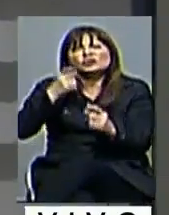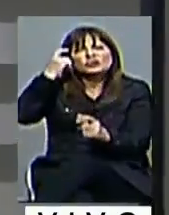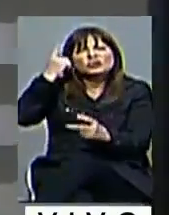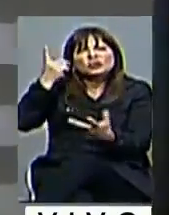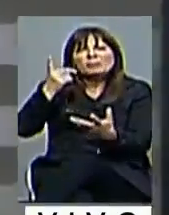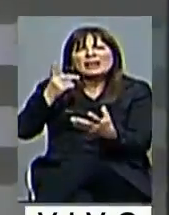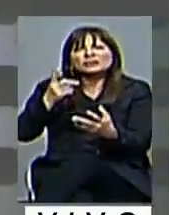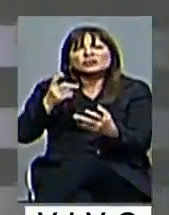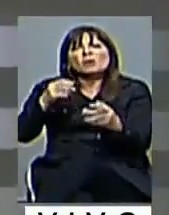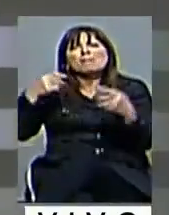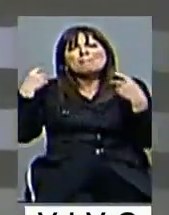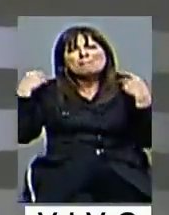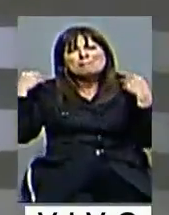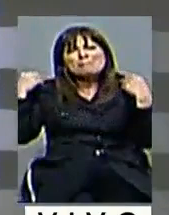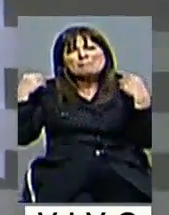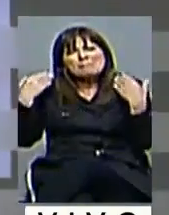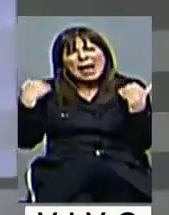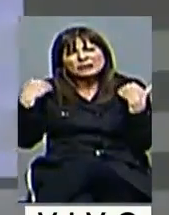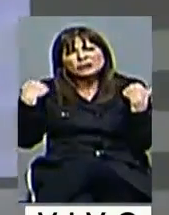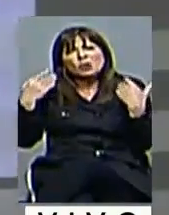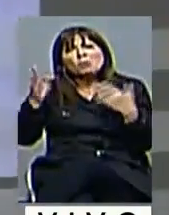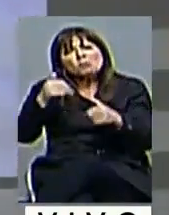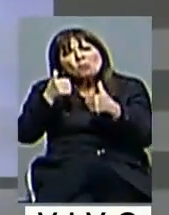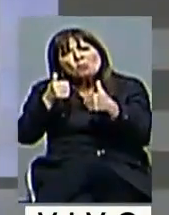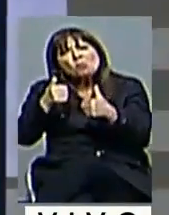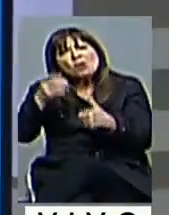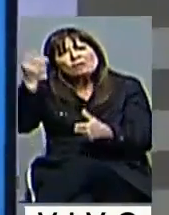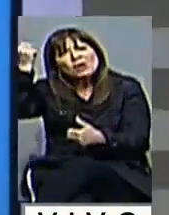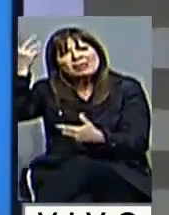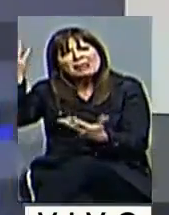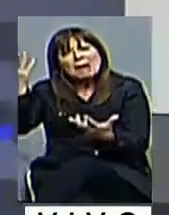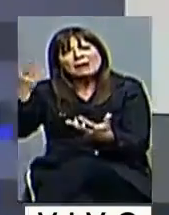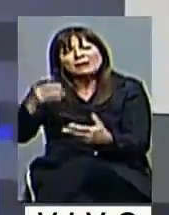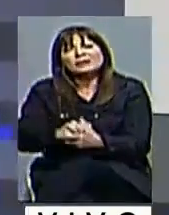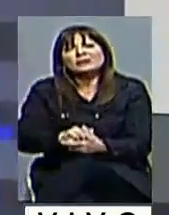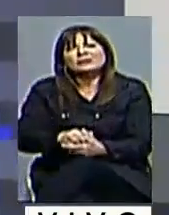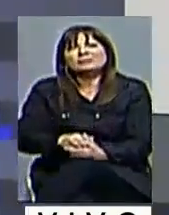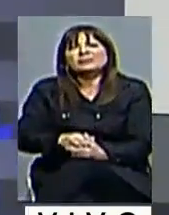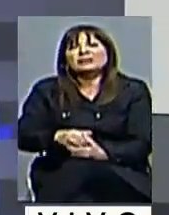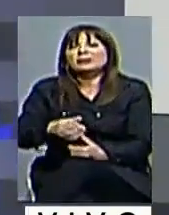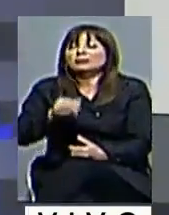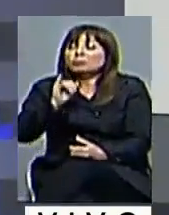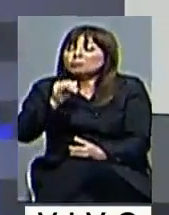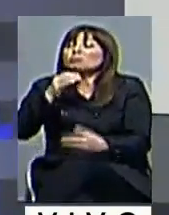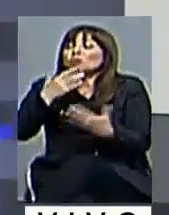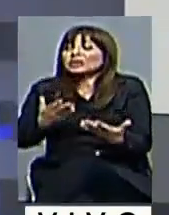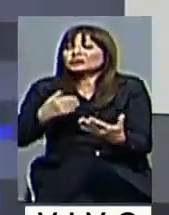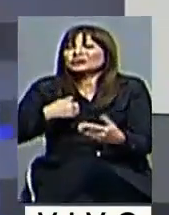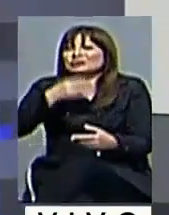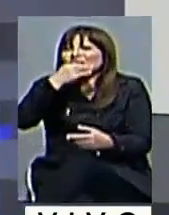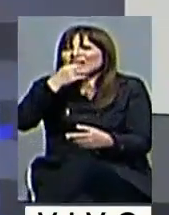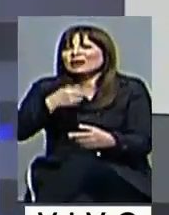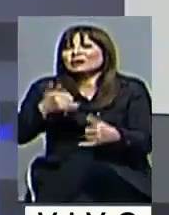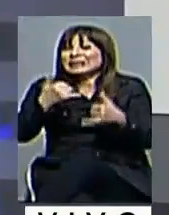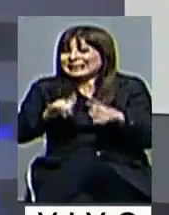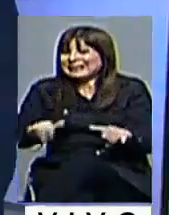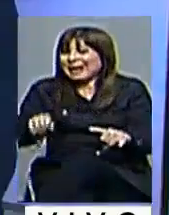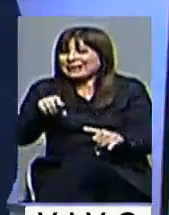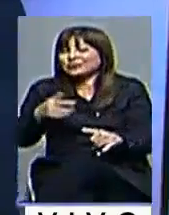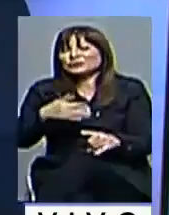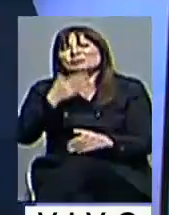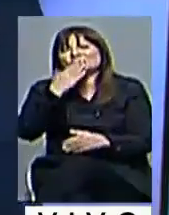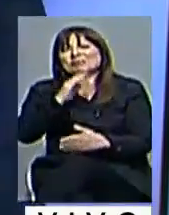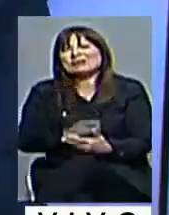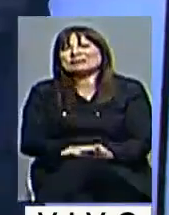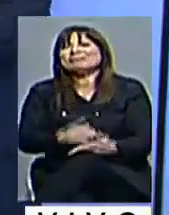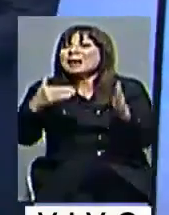en términos prácticos, lo más sencillo, es una muy buena idea. Es una muy buena idea, por eso digo, si se instala para futuro, vaya de los símbolos. Pausa, ya